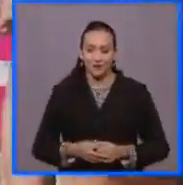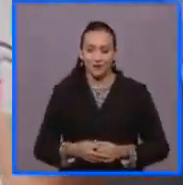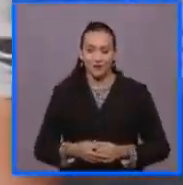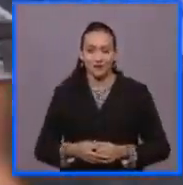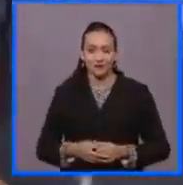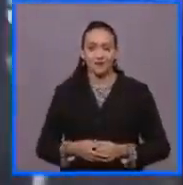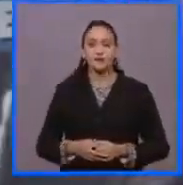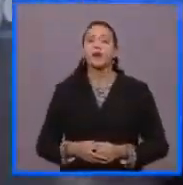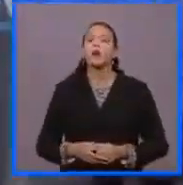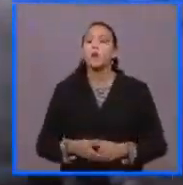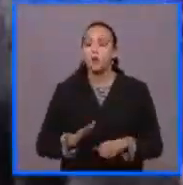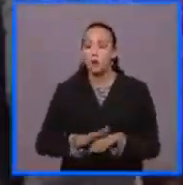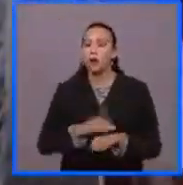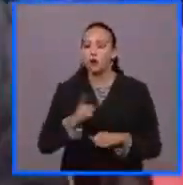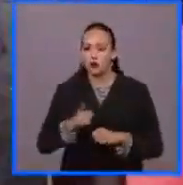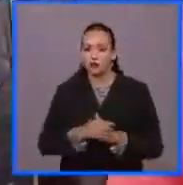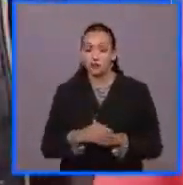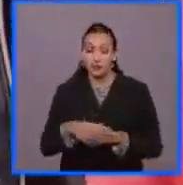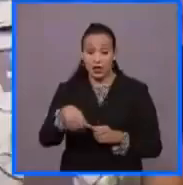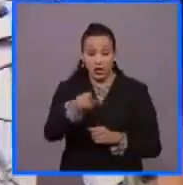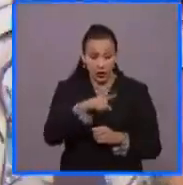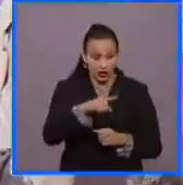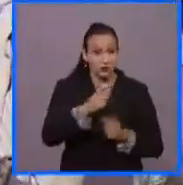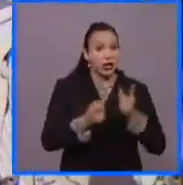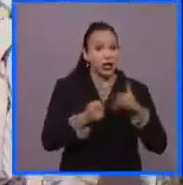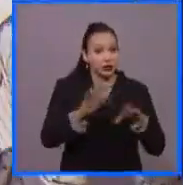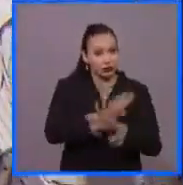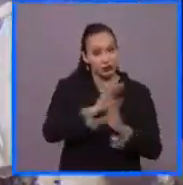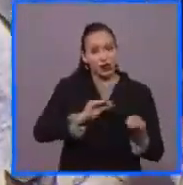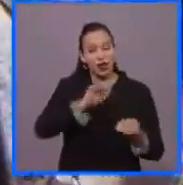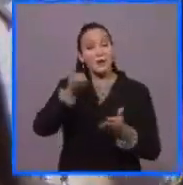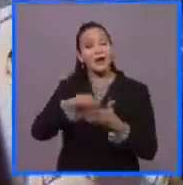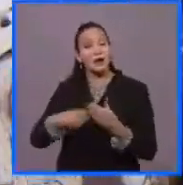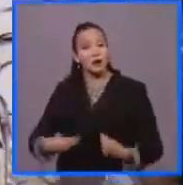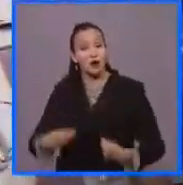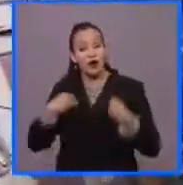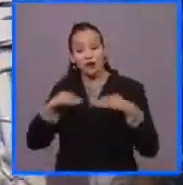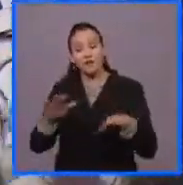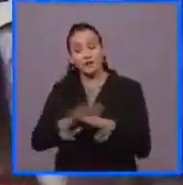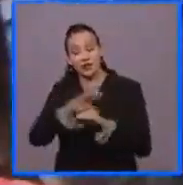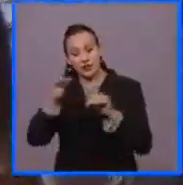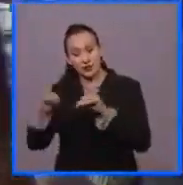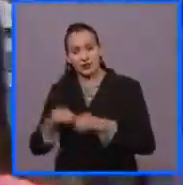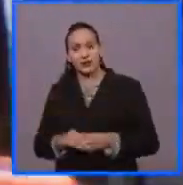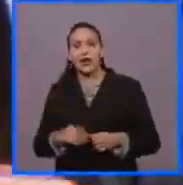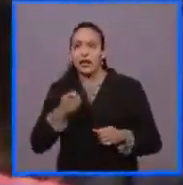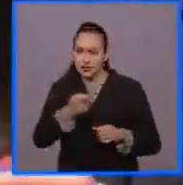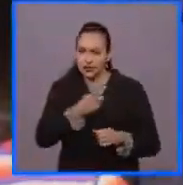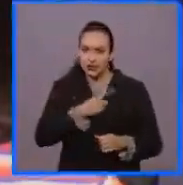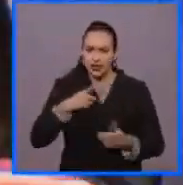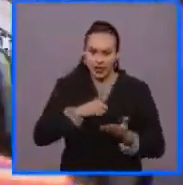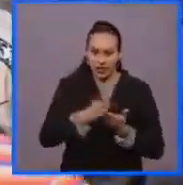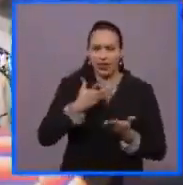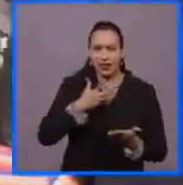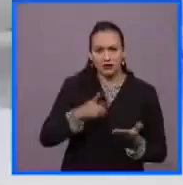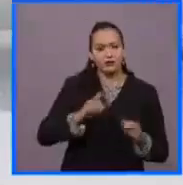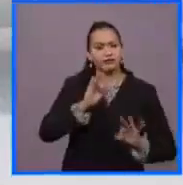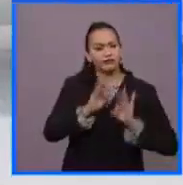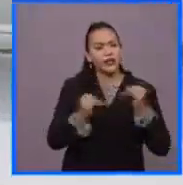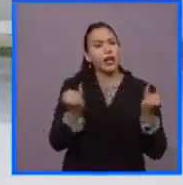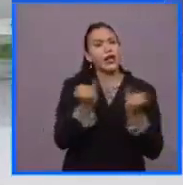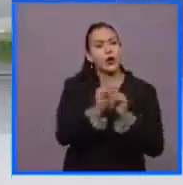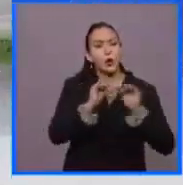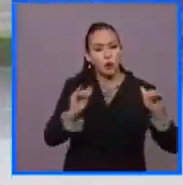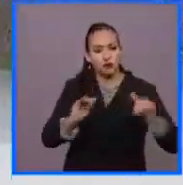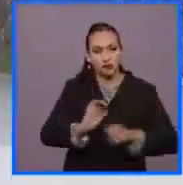LGBTTIQA+, que viven en situación de movilidad. Dichas personas tienen derecho a ser tratadas en igualdad y a no